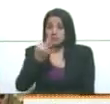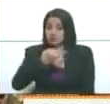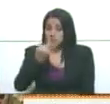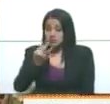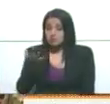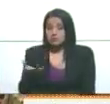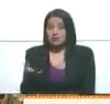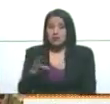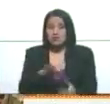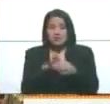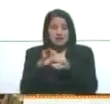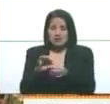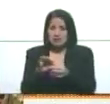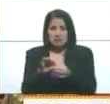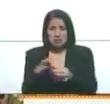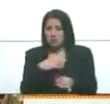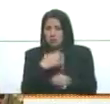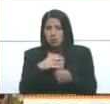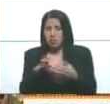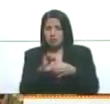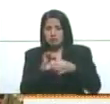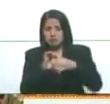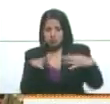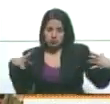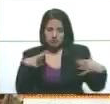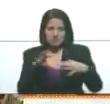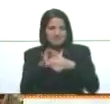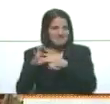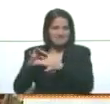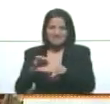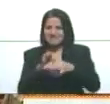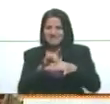estamos unidos no pueden ellos. Aquí están los resultados. Mira, ve.